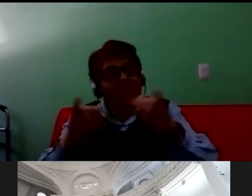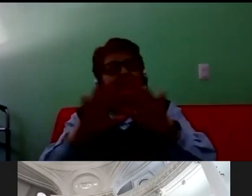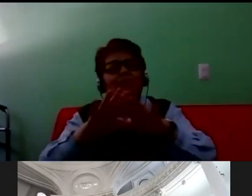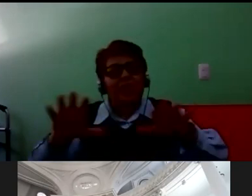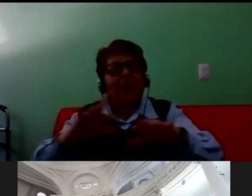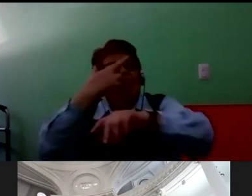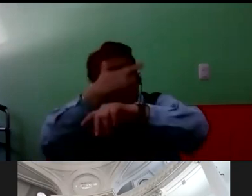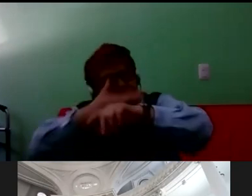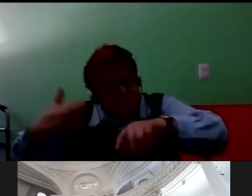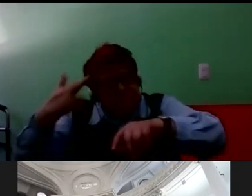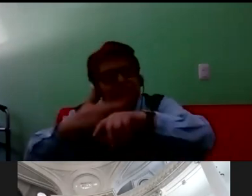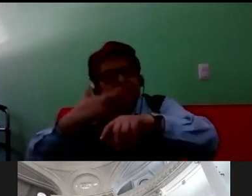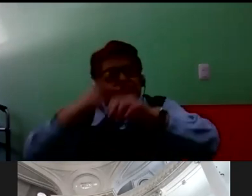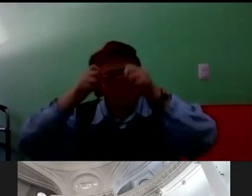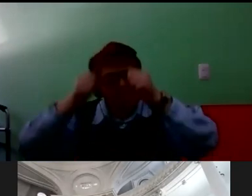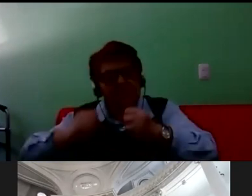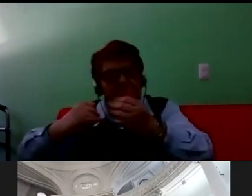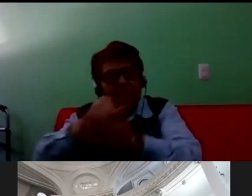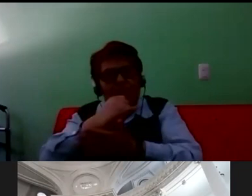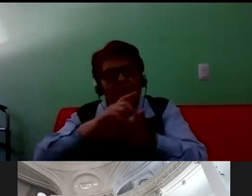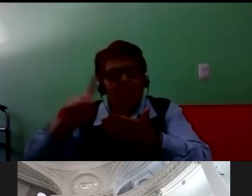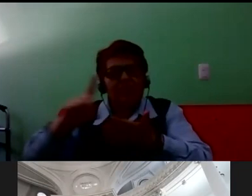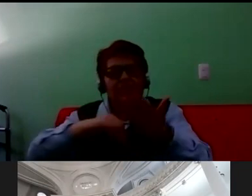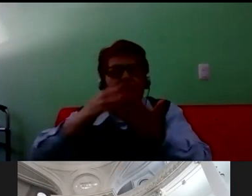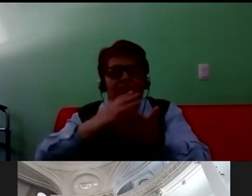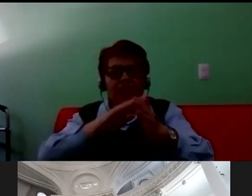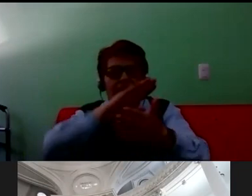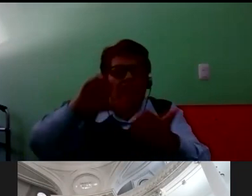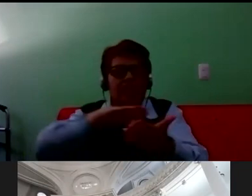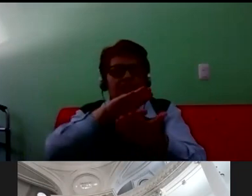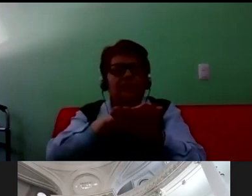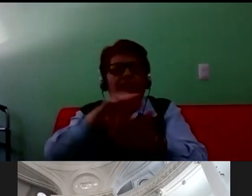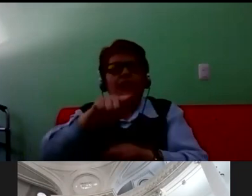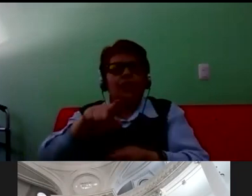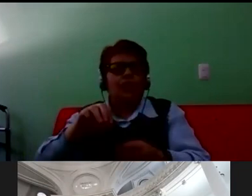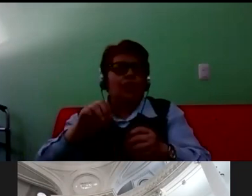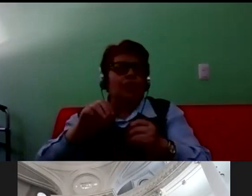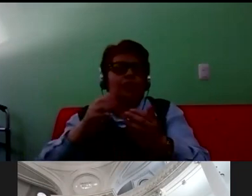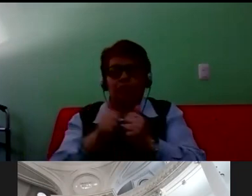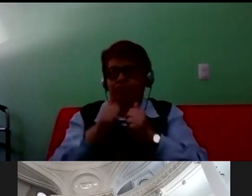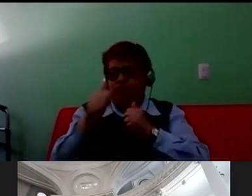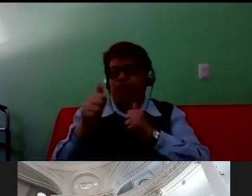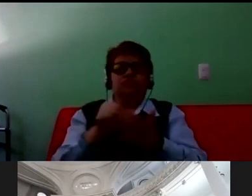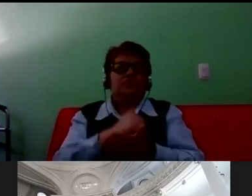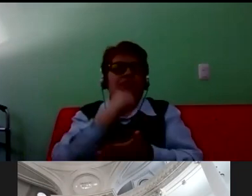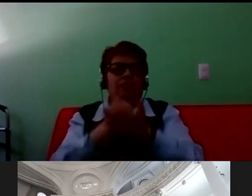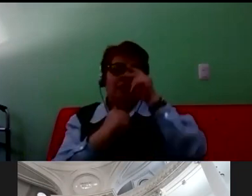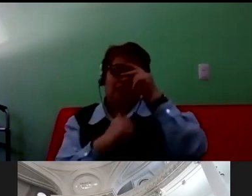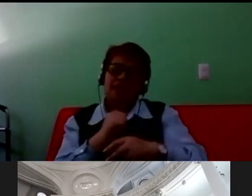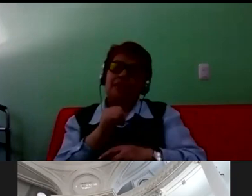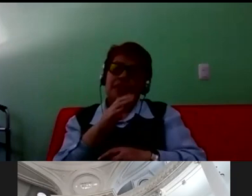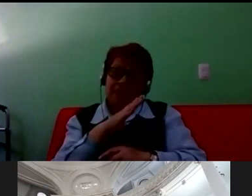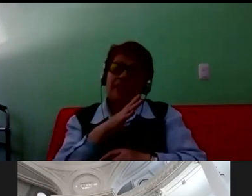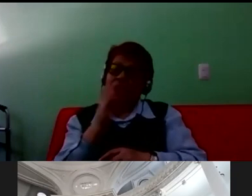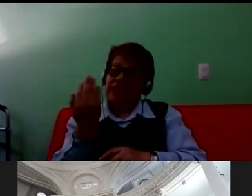regulación específica que garantice el derecho de construir espacios culturales autónomos en la ciudad. Era